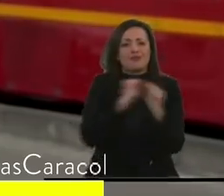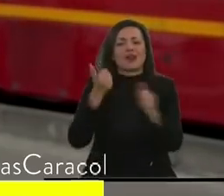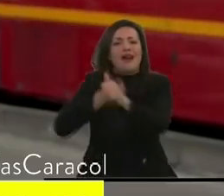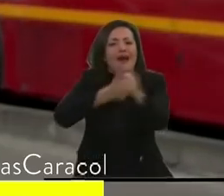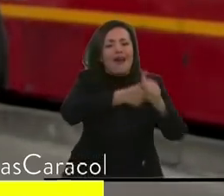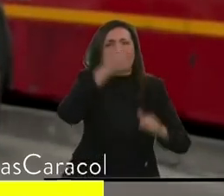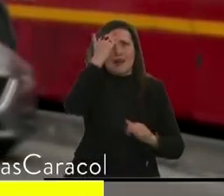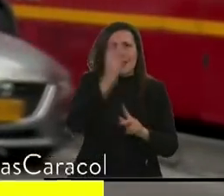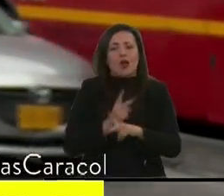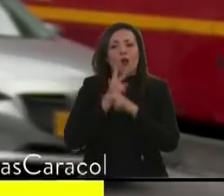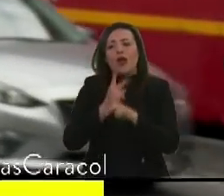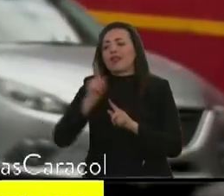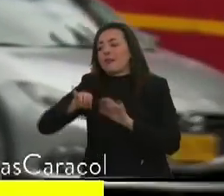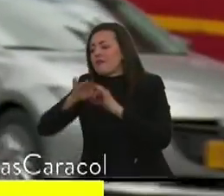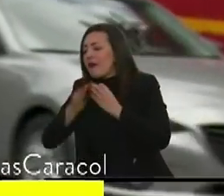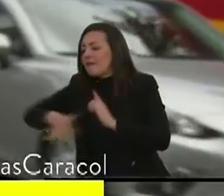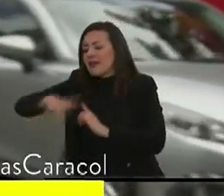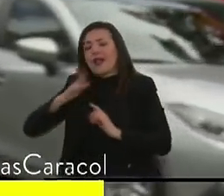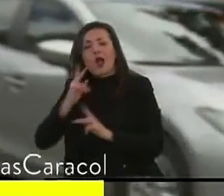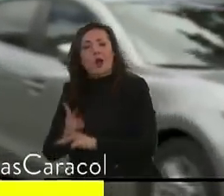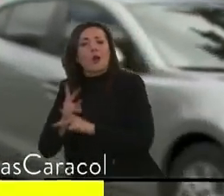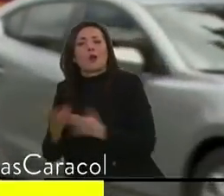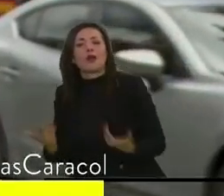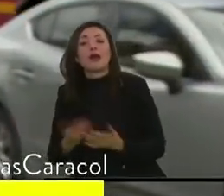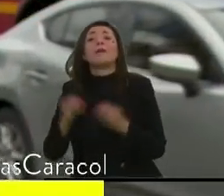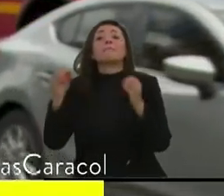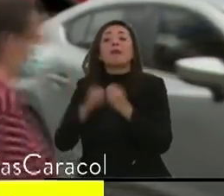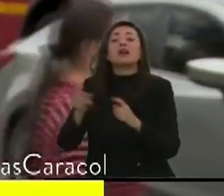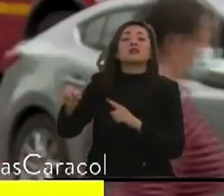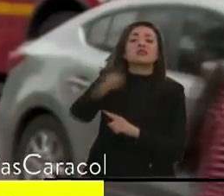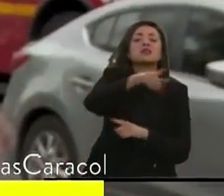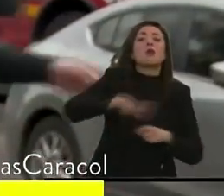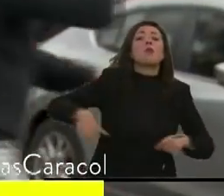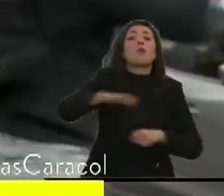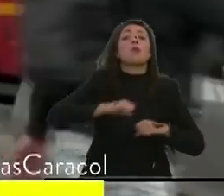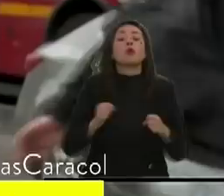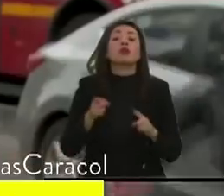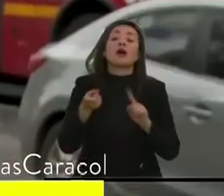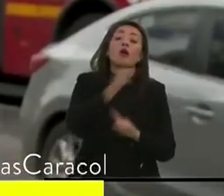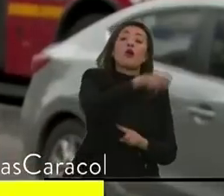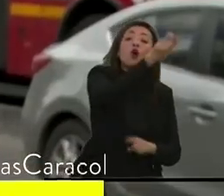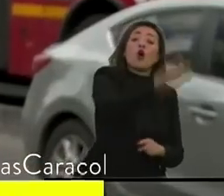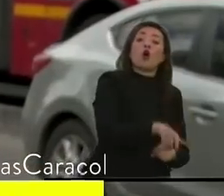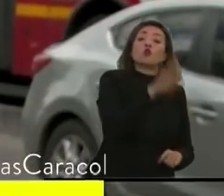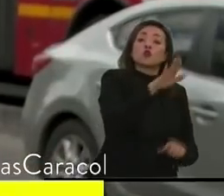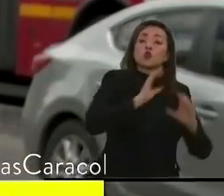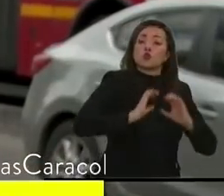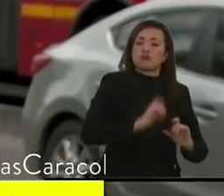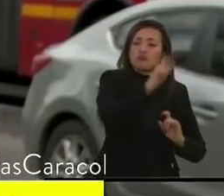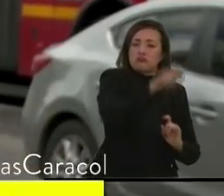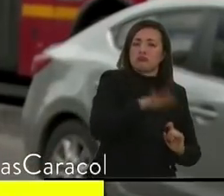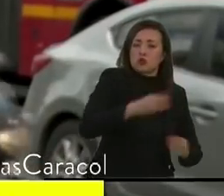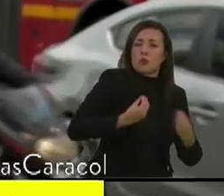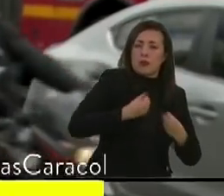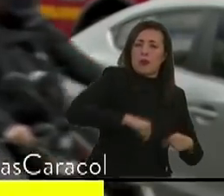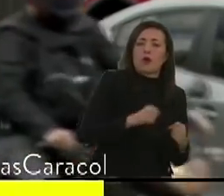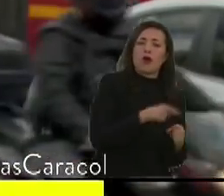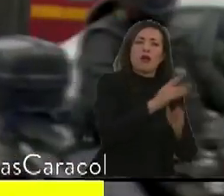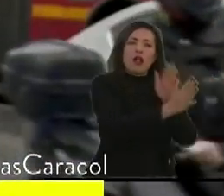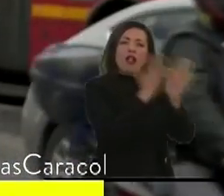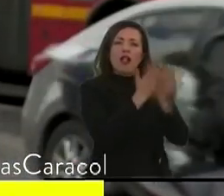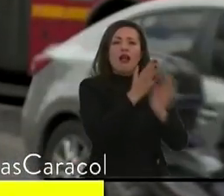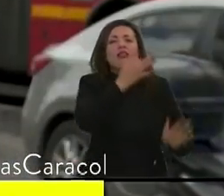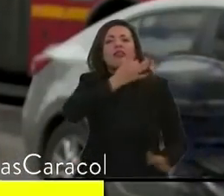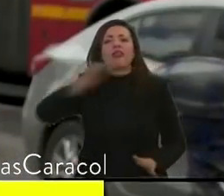Pero en otros operativos y en otras situaciones que han venido ocurriendo en Bogotá, un ciudadano nos hizo llegar una denuncia de un presunto mal procedimiento por parte